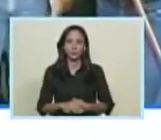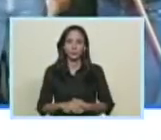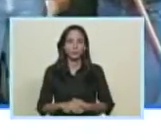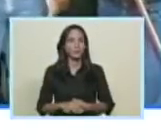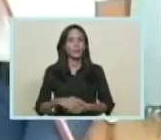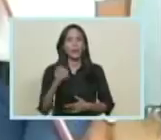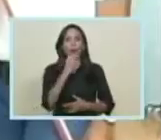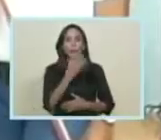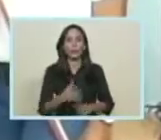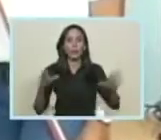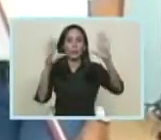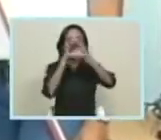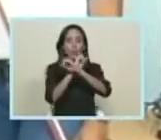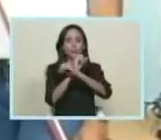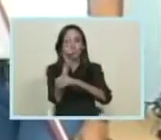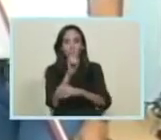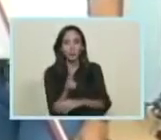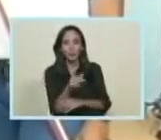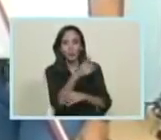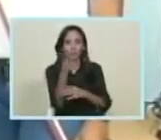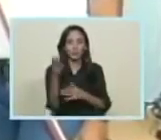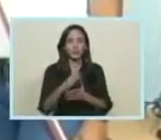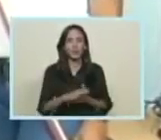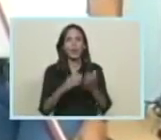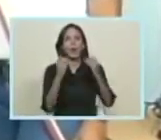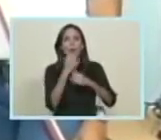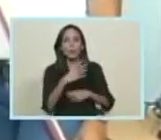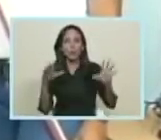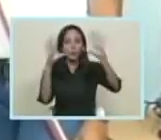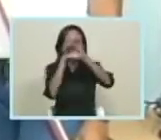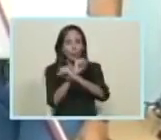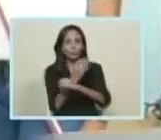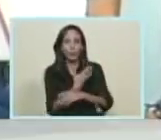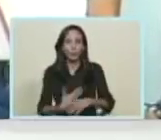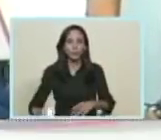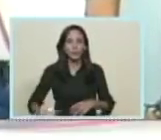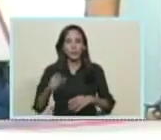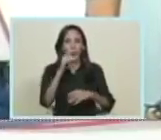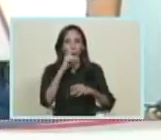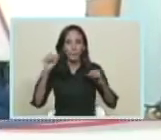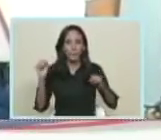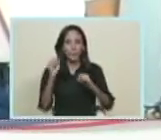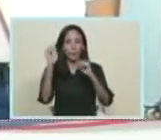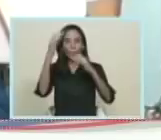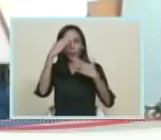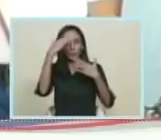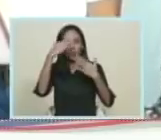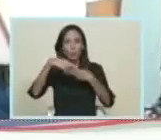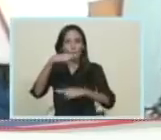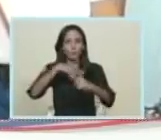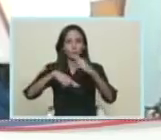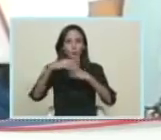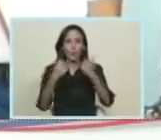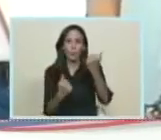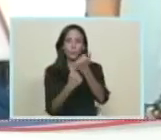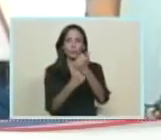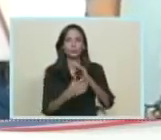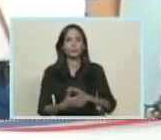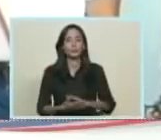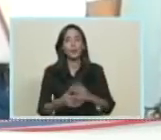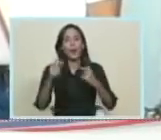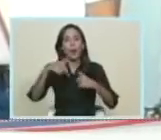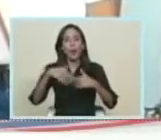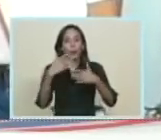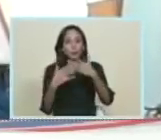Sí, buenas noches, Venezuela. Buenas noches, mi comandante en jefe, Nicolás Maduro. Un saludo revolucionario y hoy más que